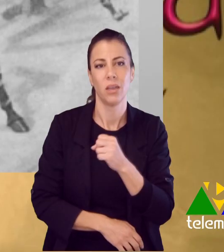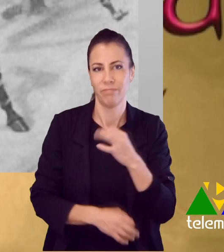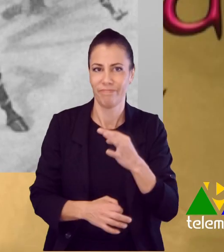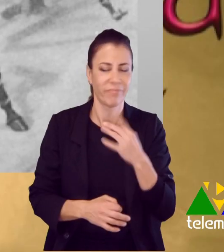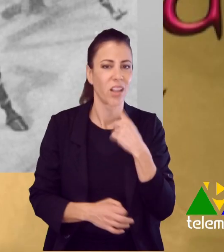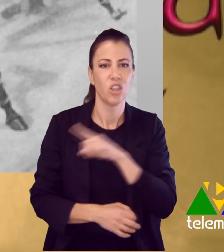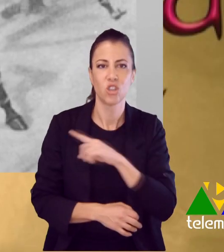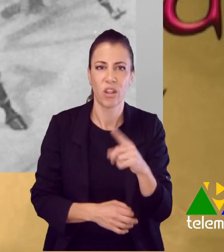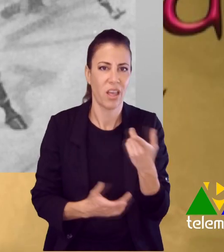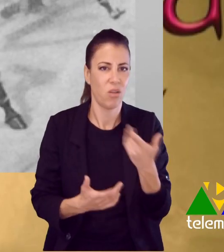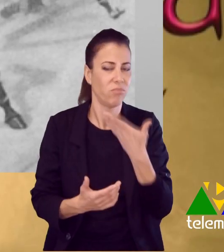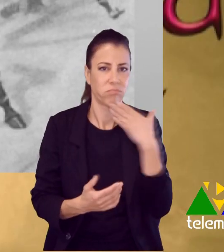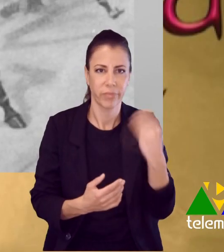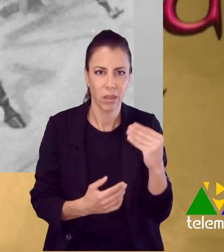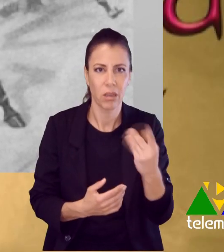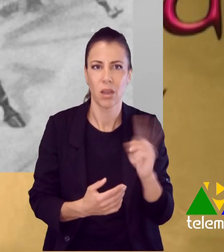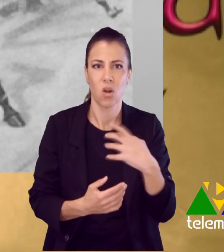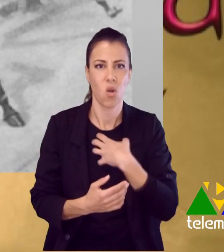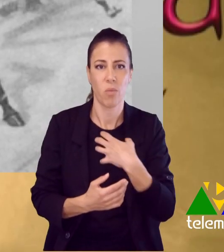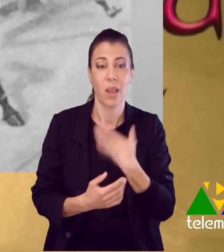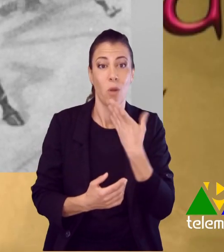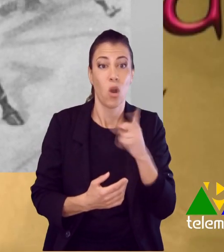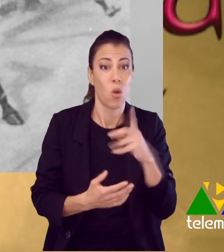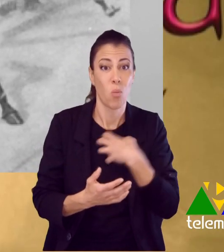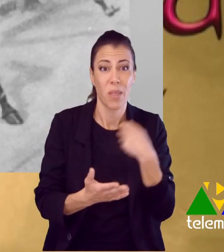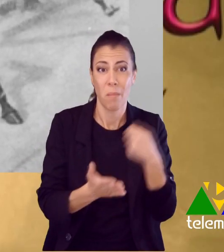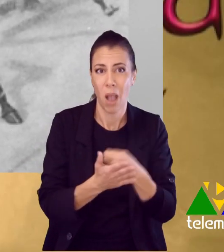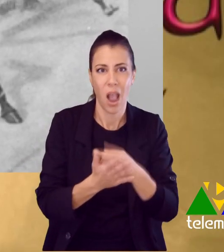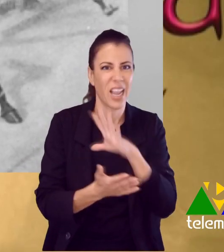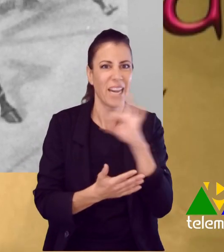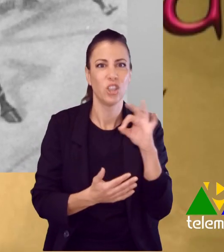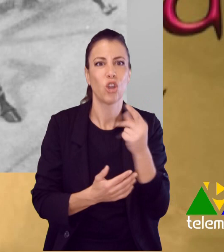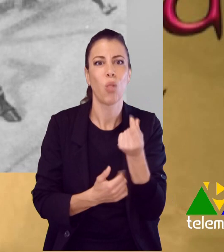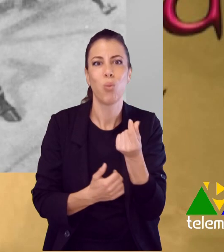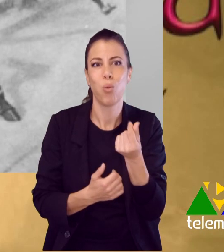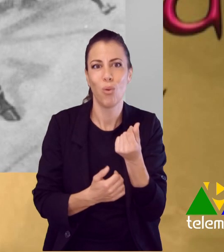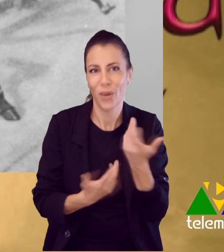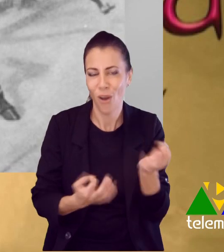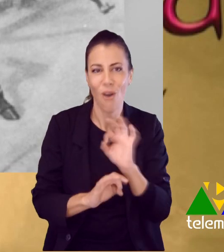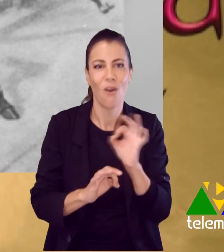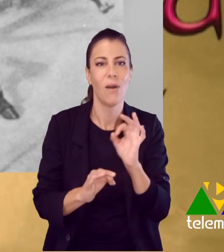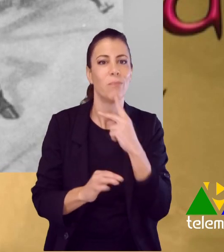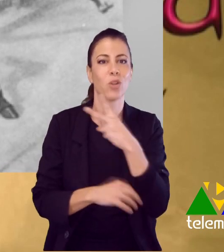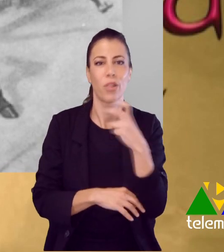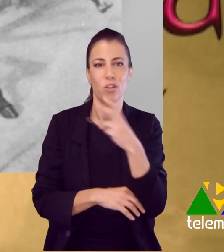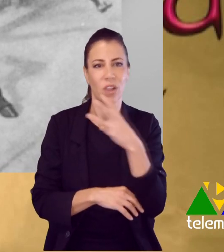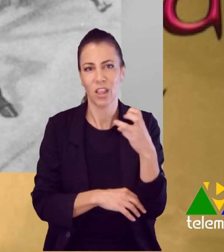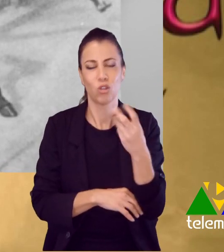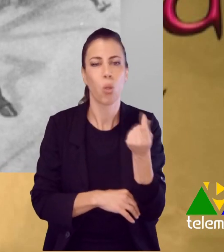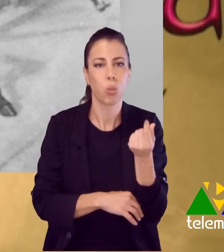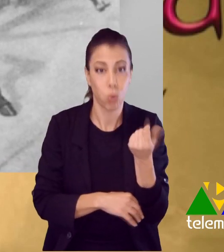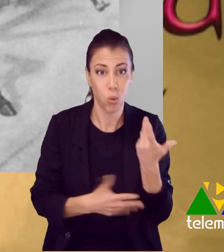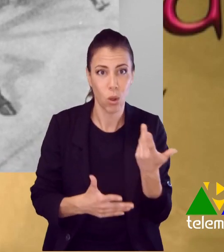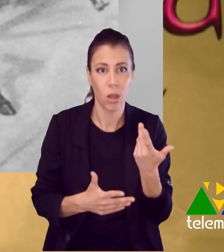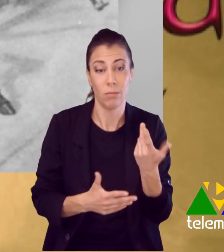cuota, es decir, soldados que no podían pagar los 500 duros o los 200 o 300 duros